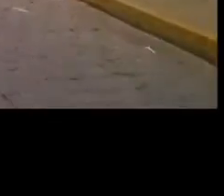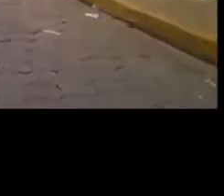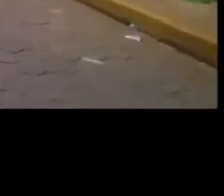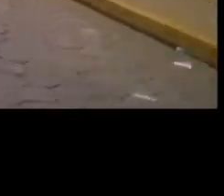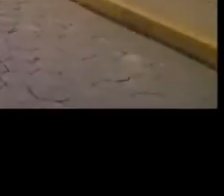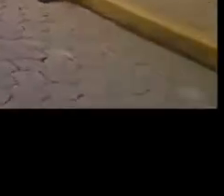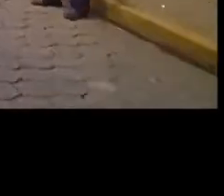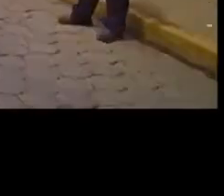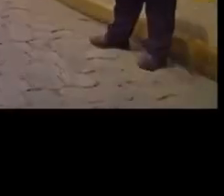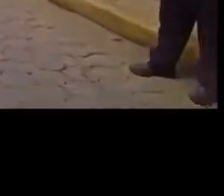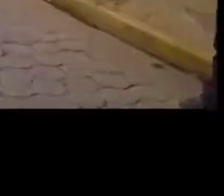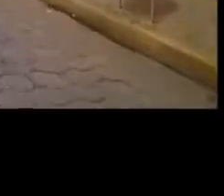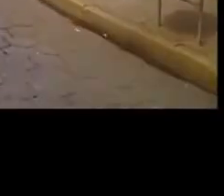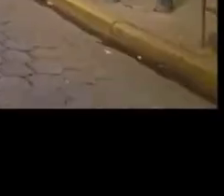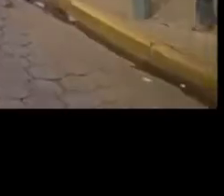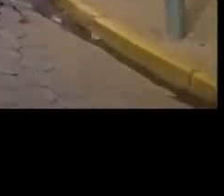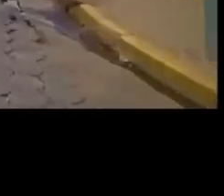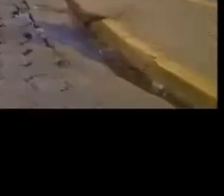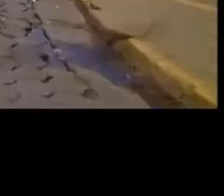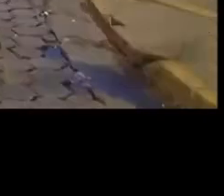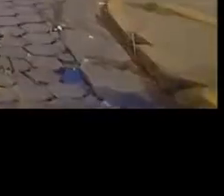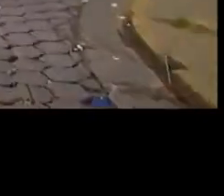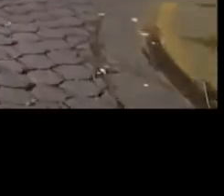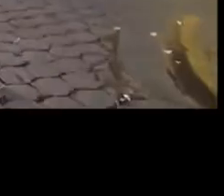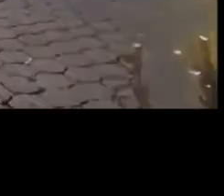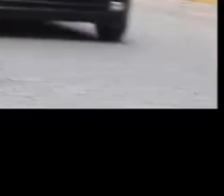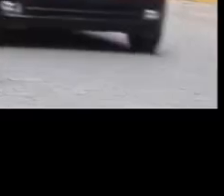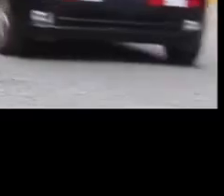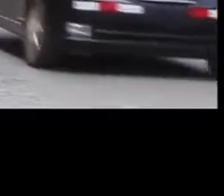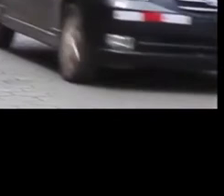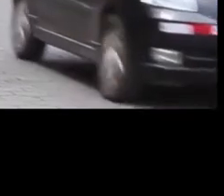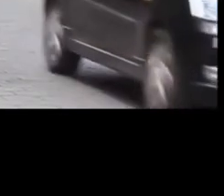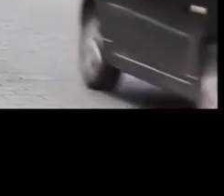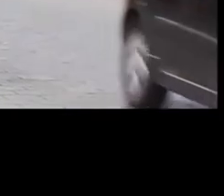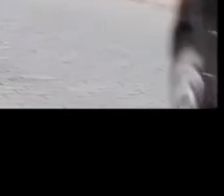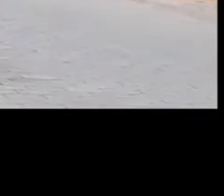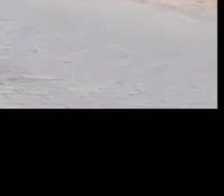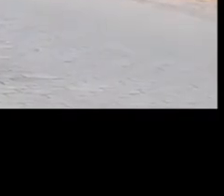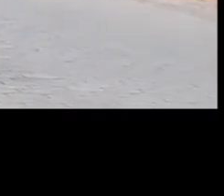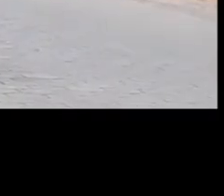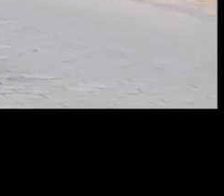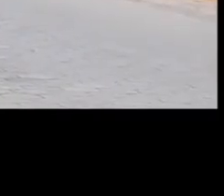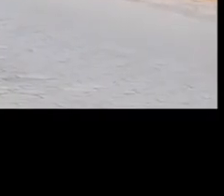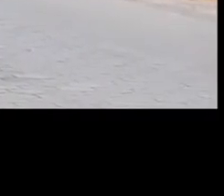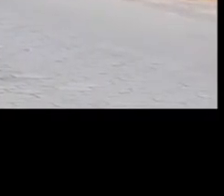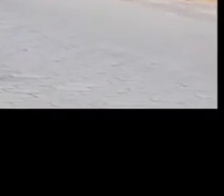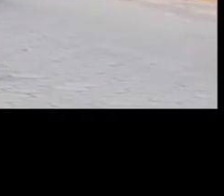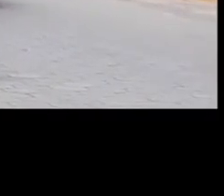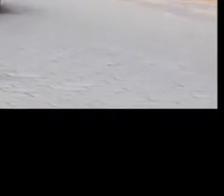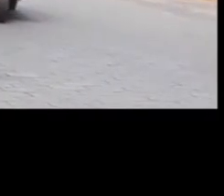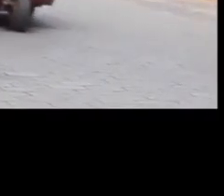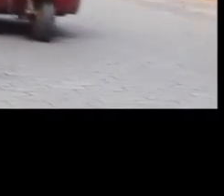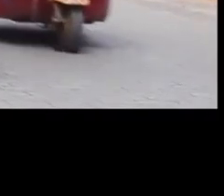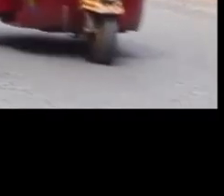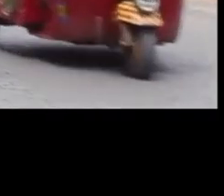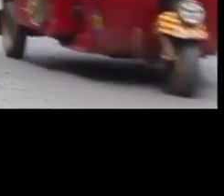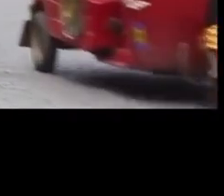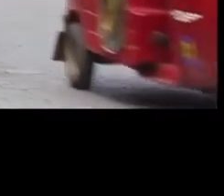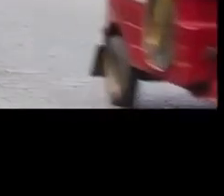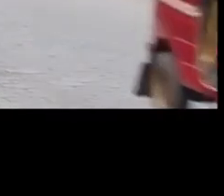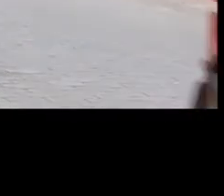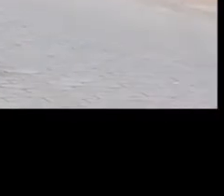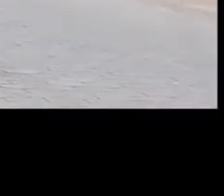Mi pueblo, al reconocerlo, rompió su silencio, saliendo a